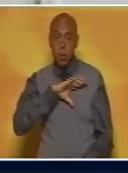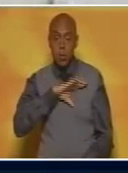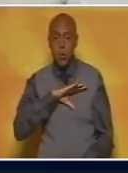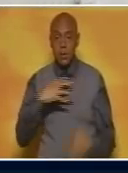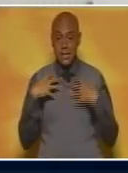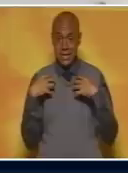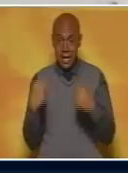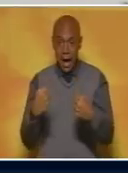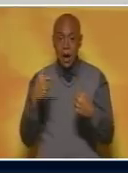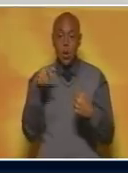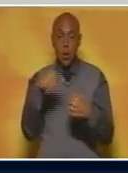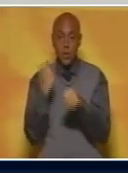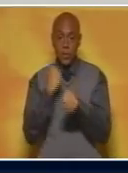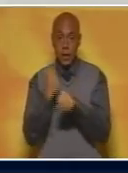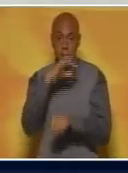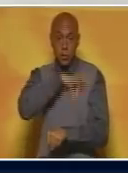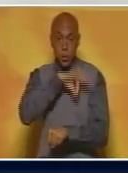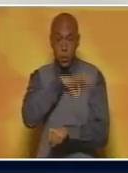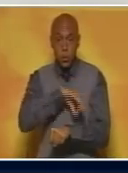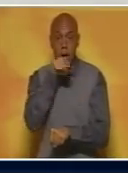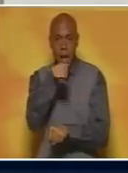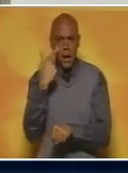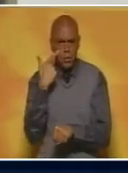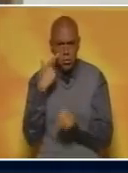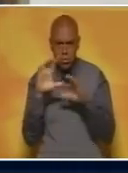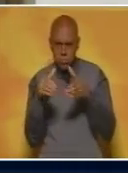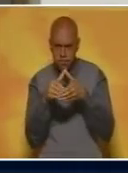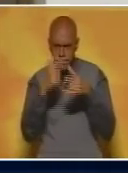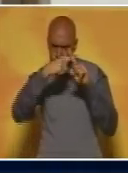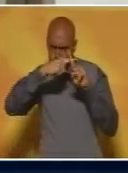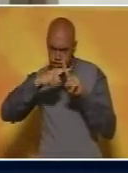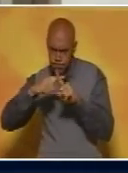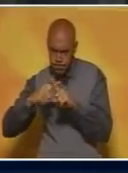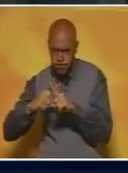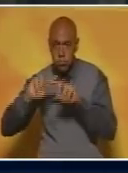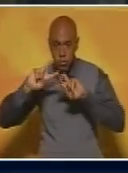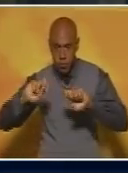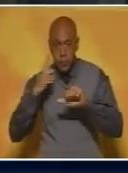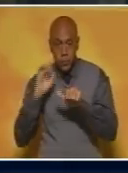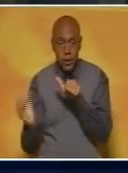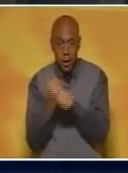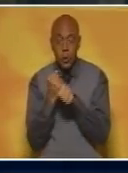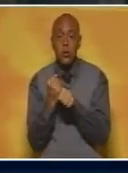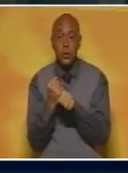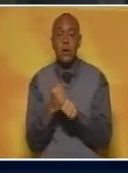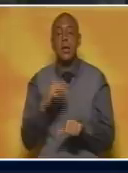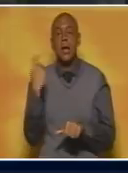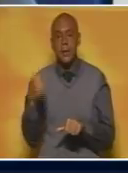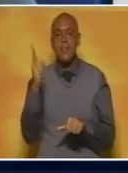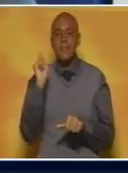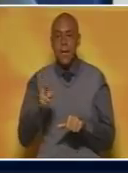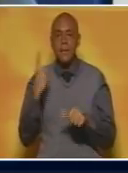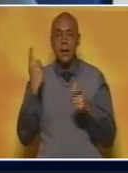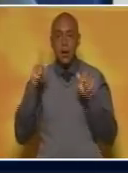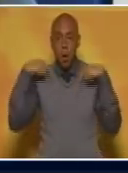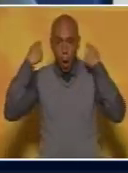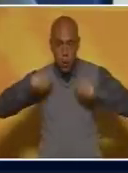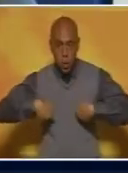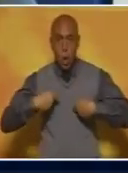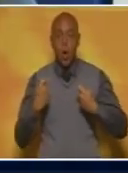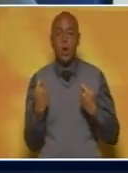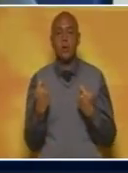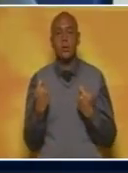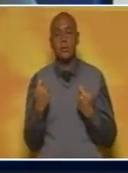Pública y Trabajo Social Robert Stempel delineó los resultados del programa denominado CEPA. El uso del preservativo se